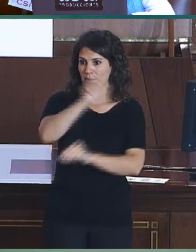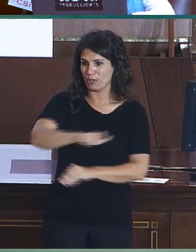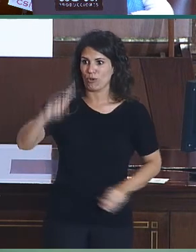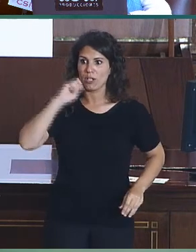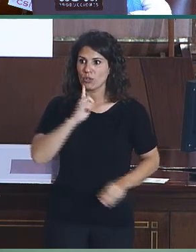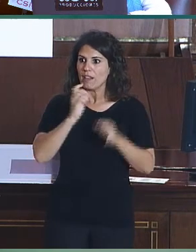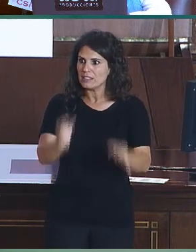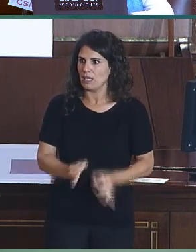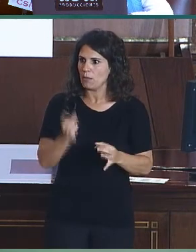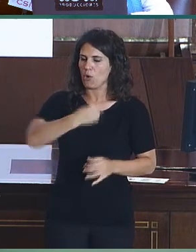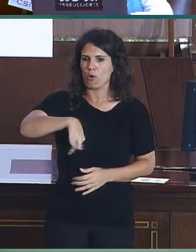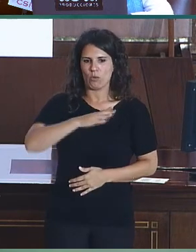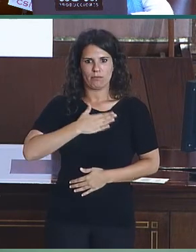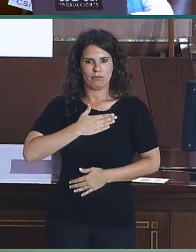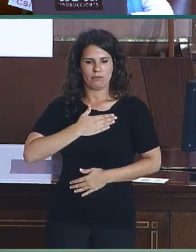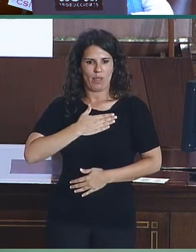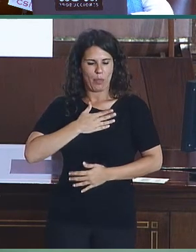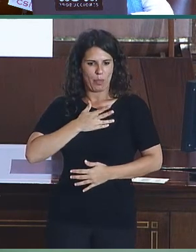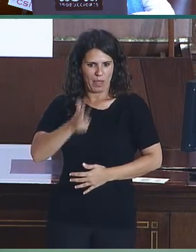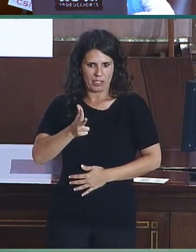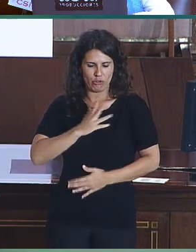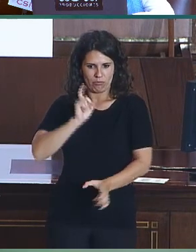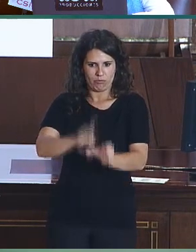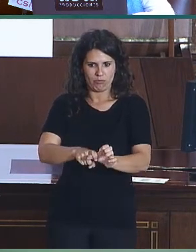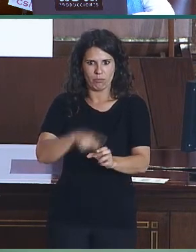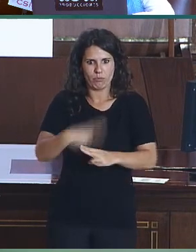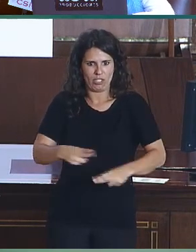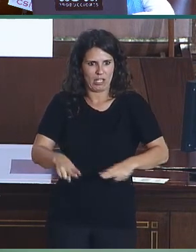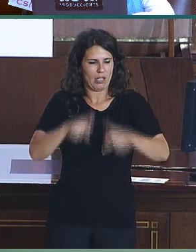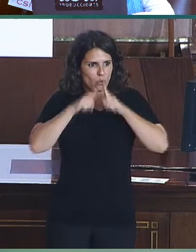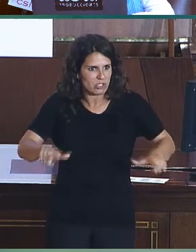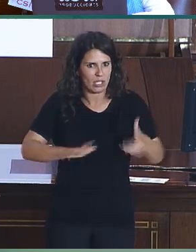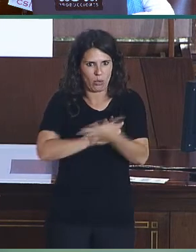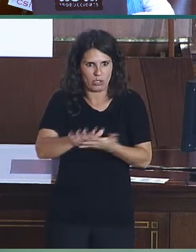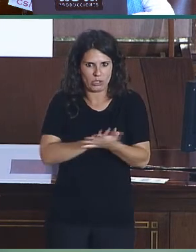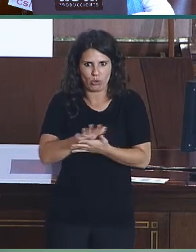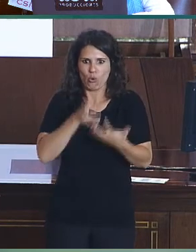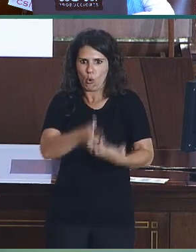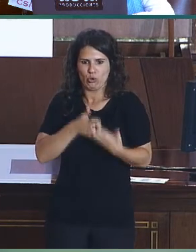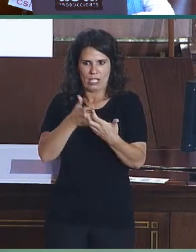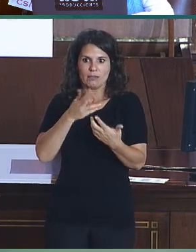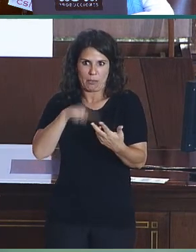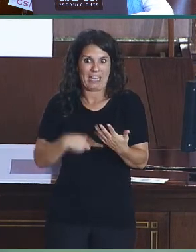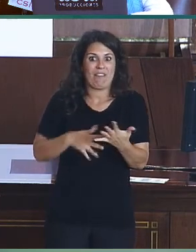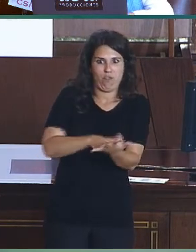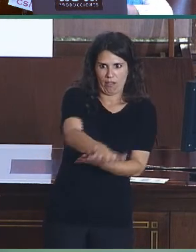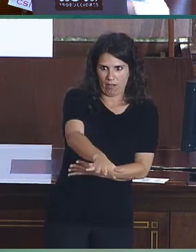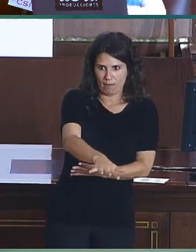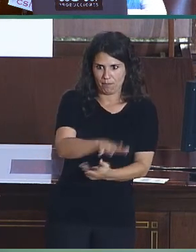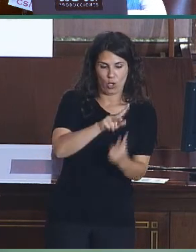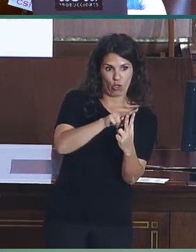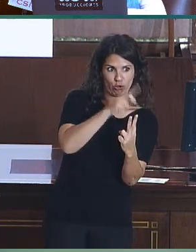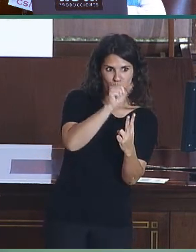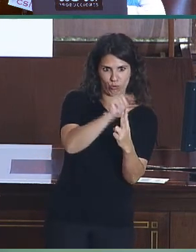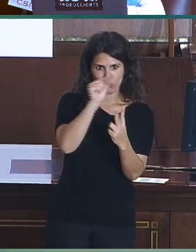de agentes de la política lingüística de las lenguas de signos y lo seguís haciendo ahora. También en este contexto